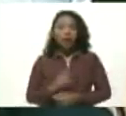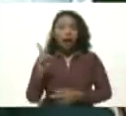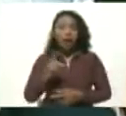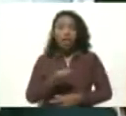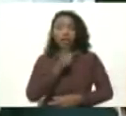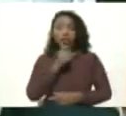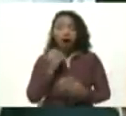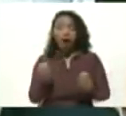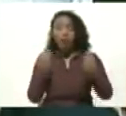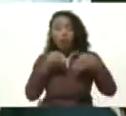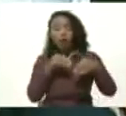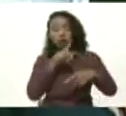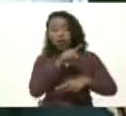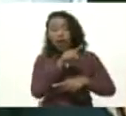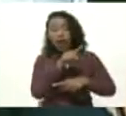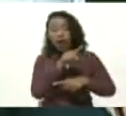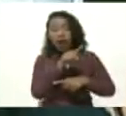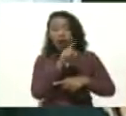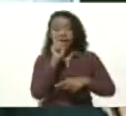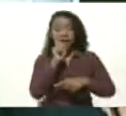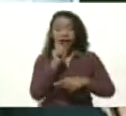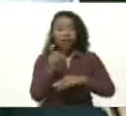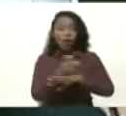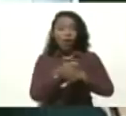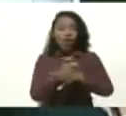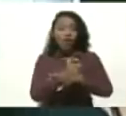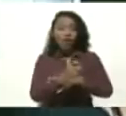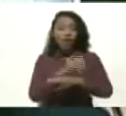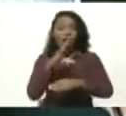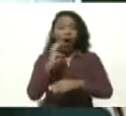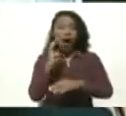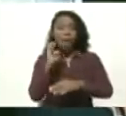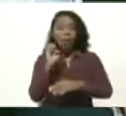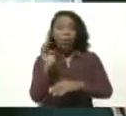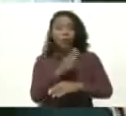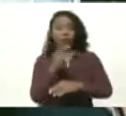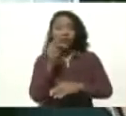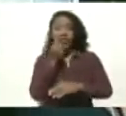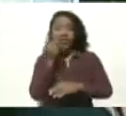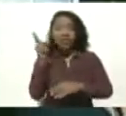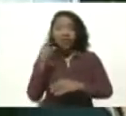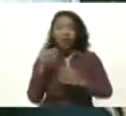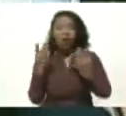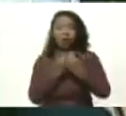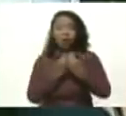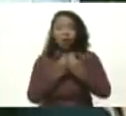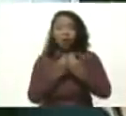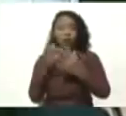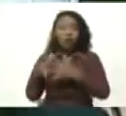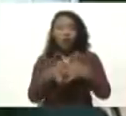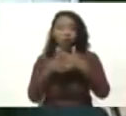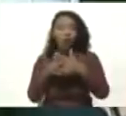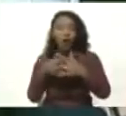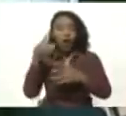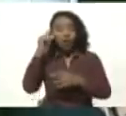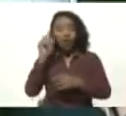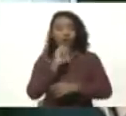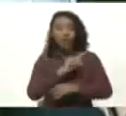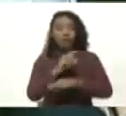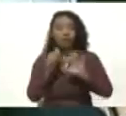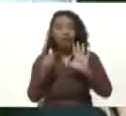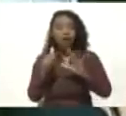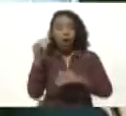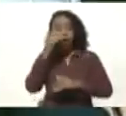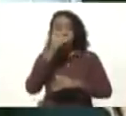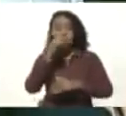complicidad del gobierno de Cabo Verde que realizó junto a los Estados Unidos el día de 16 de